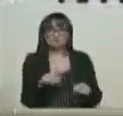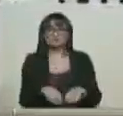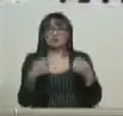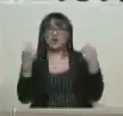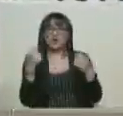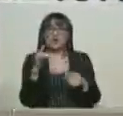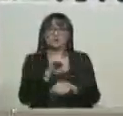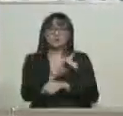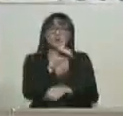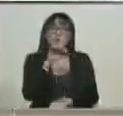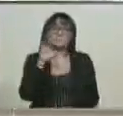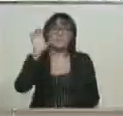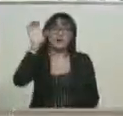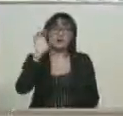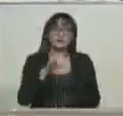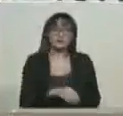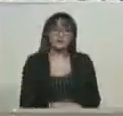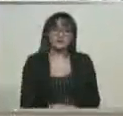vendepatria,